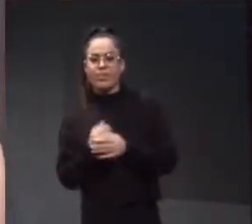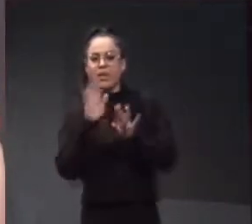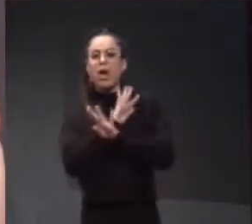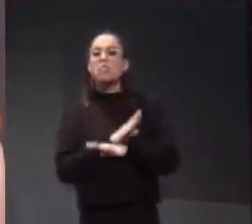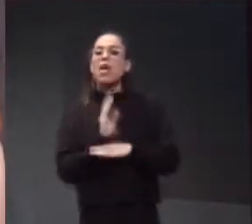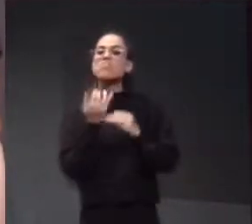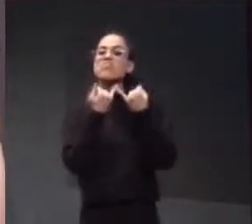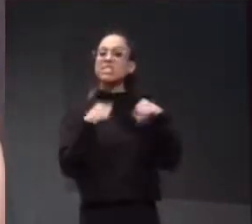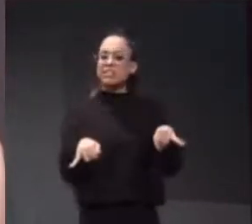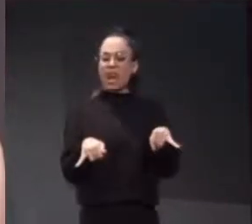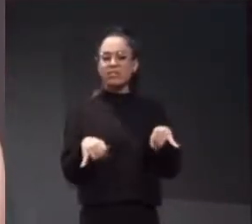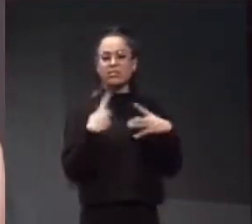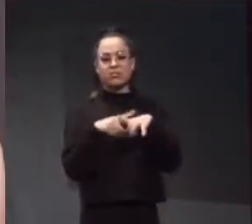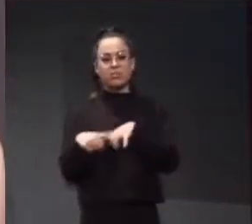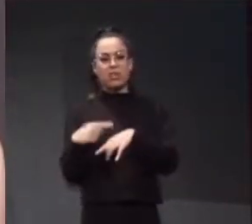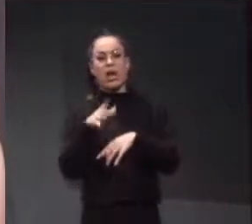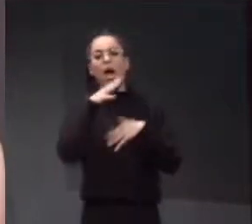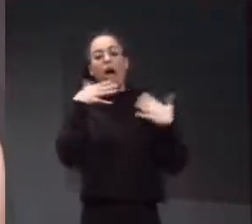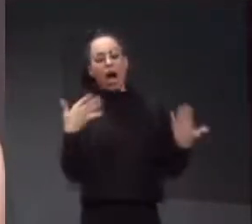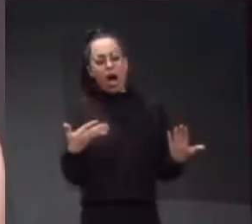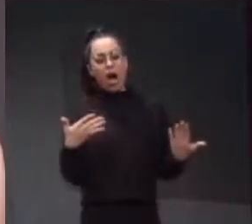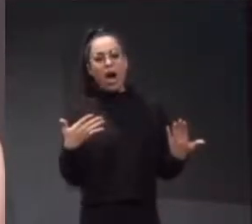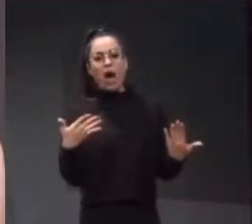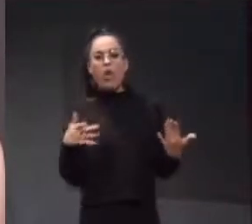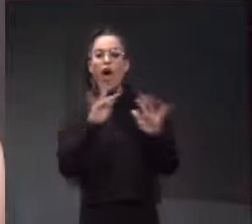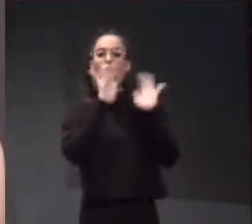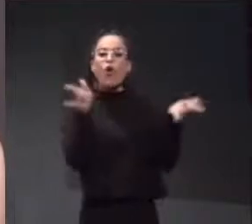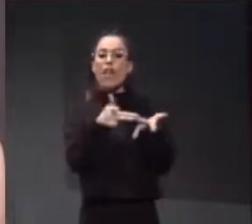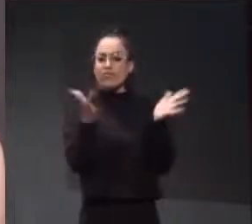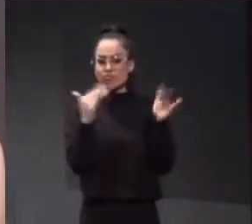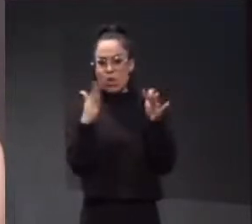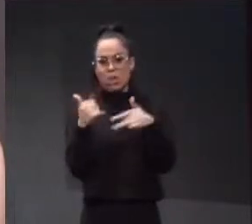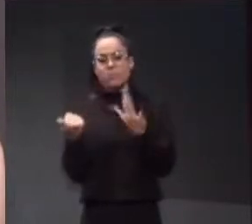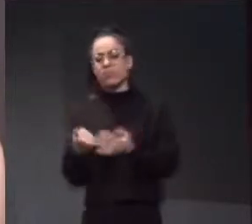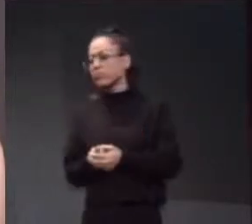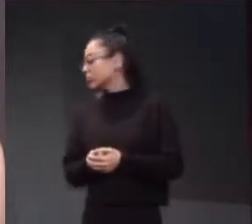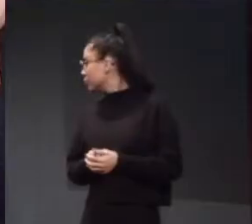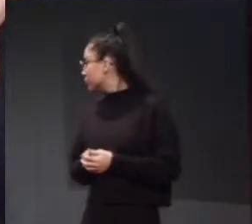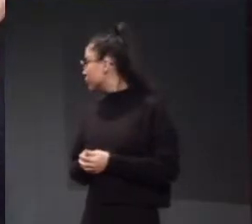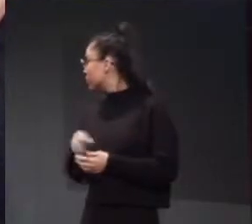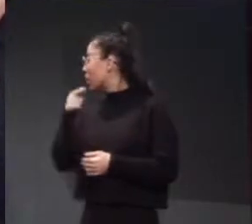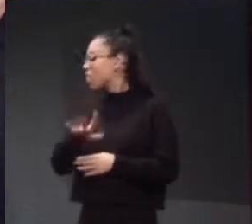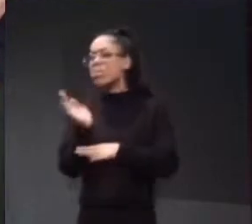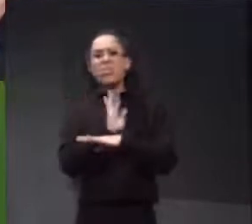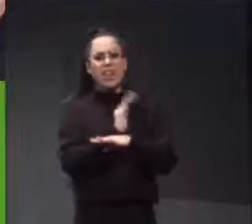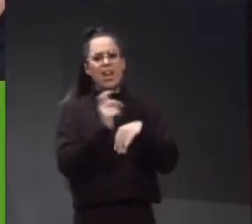ahora mismo está en filmin no está online todavía porque es un par de meses en el cine en vitoria